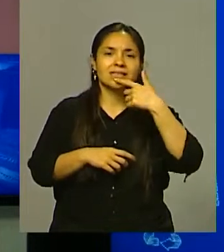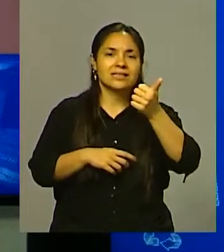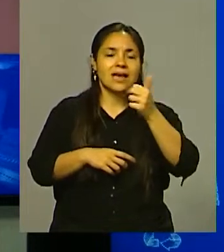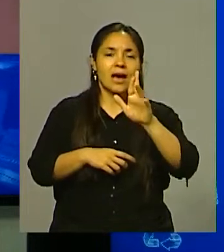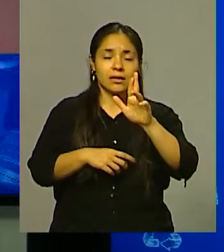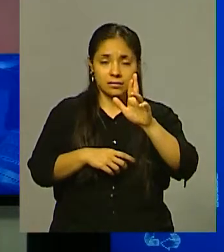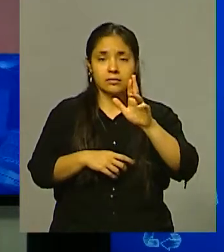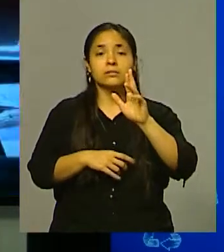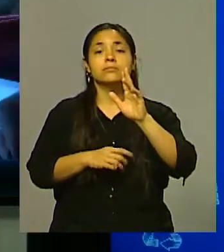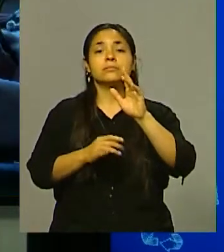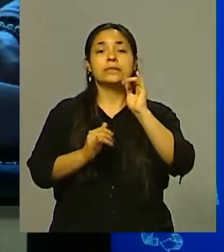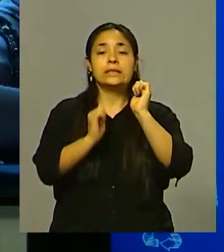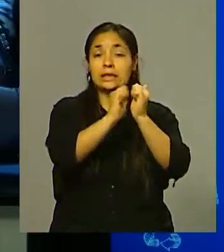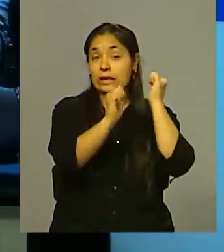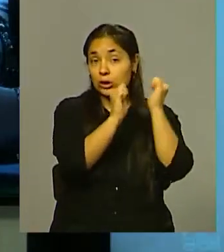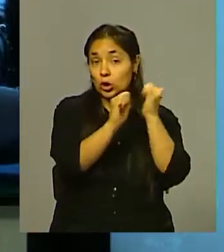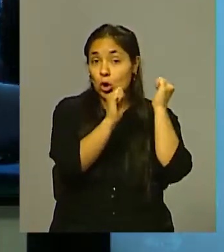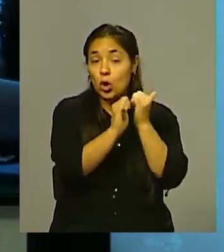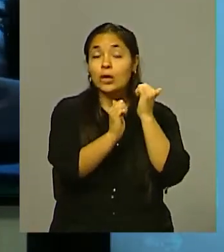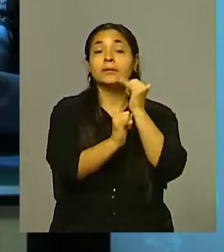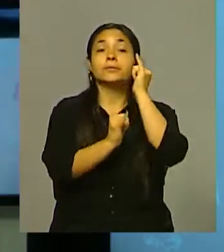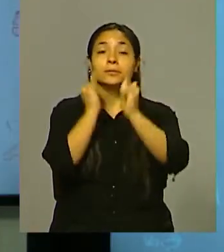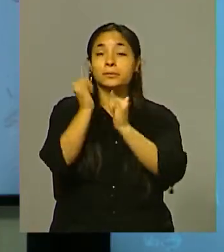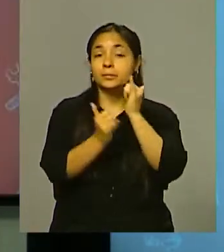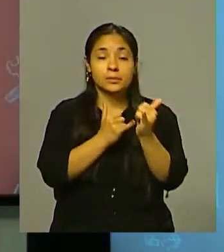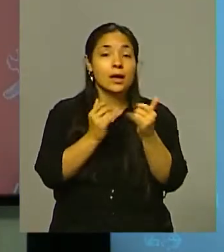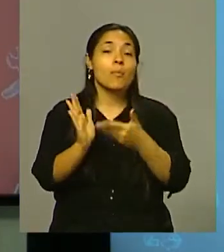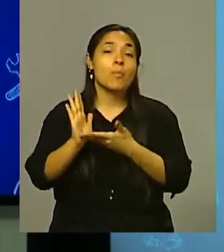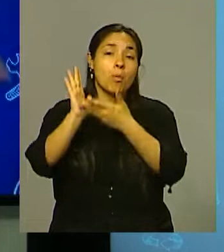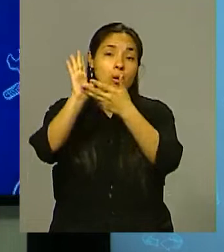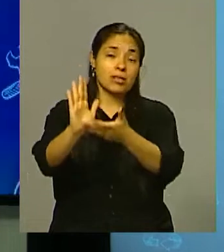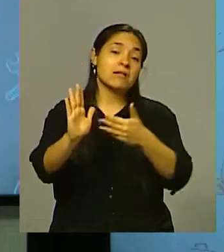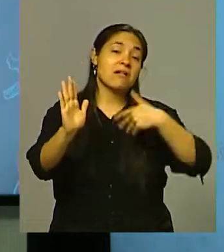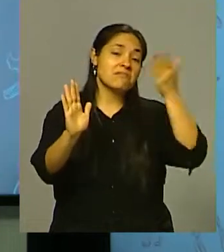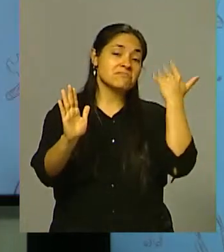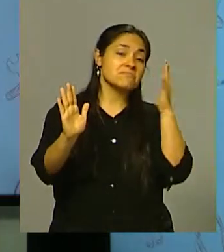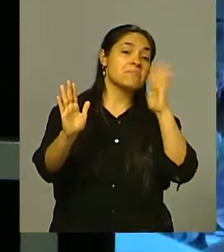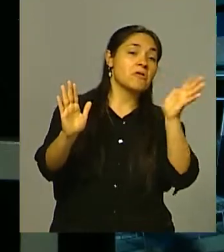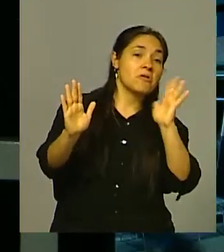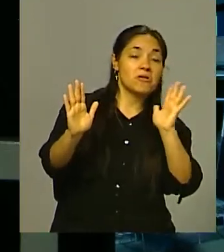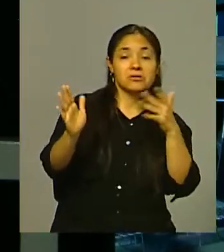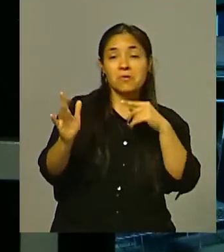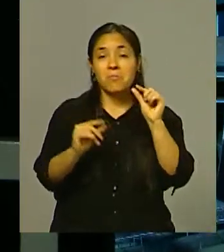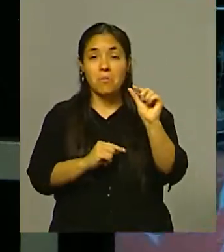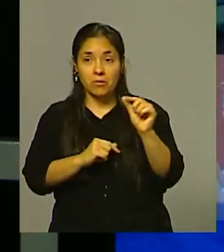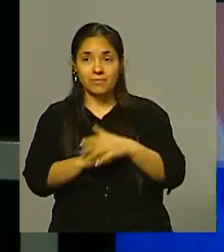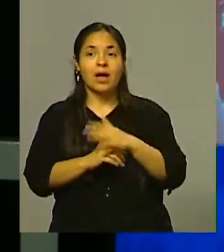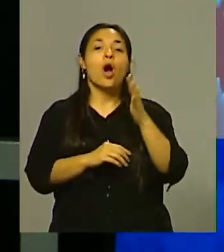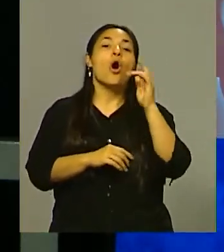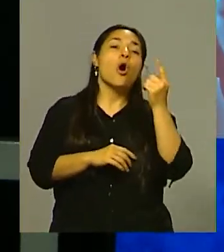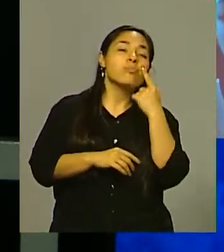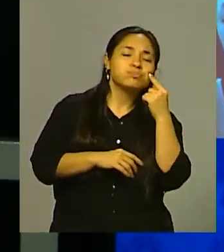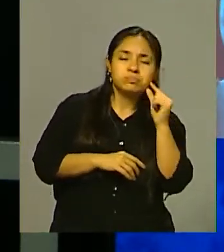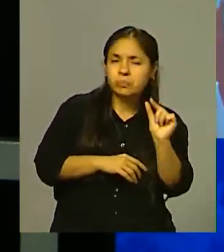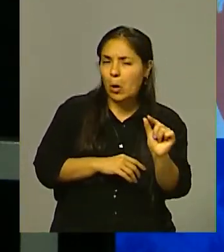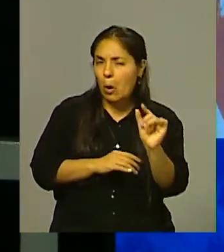manera mostrarla, porque era una historia, como decíamos, como tantas que se conocía poco o no se conocía. Se conocía poco